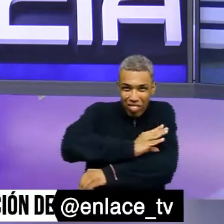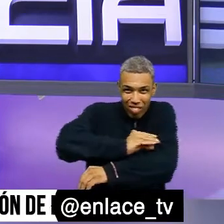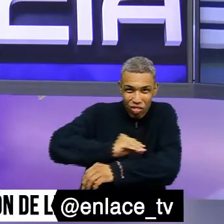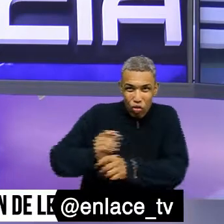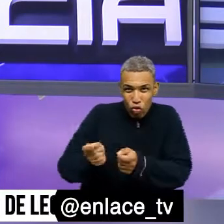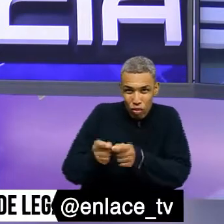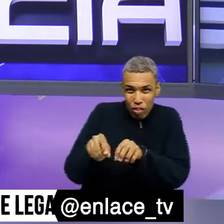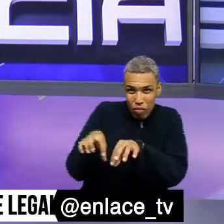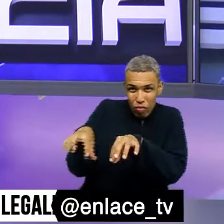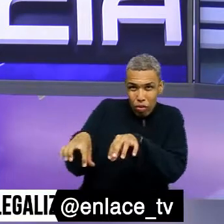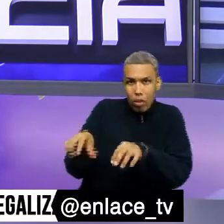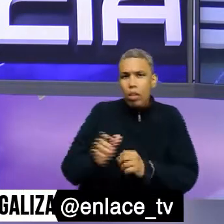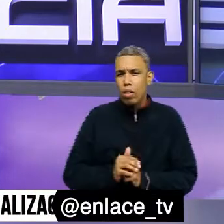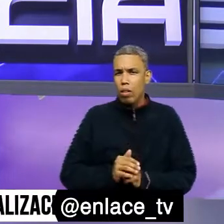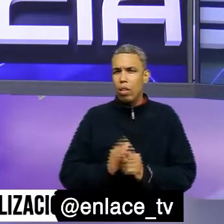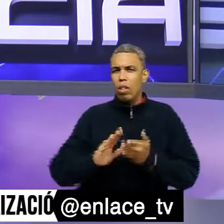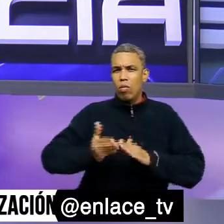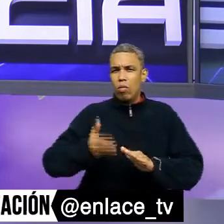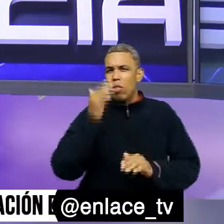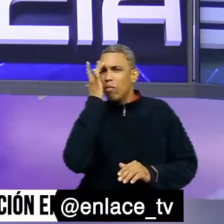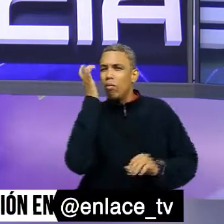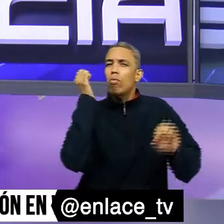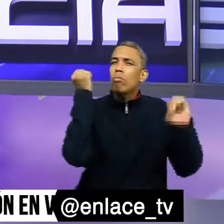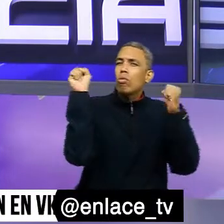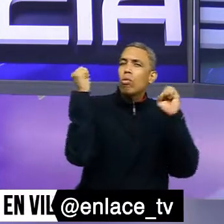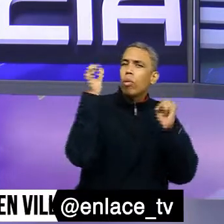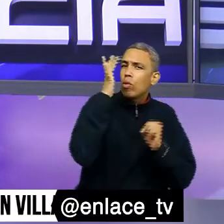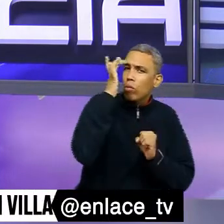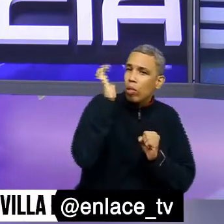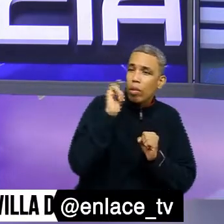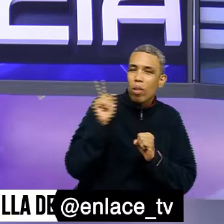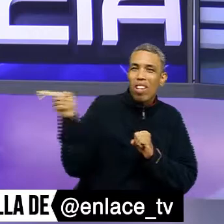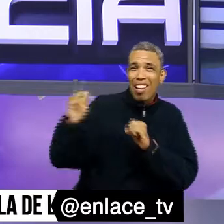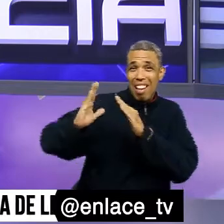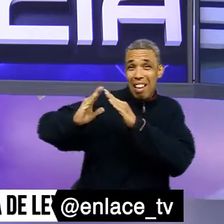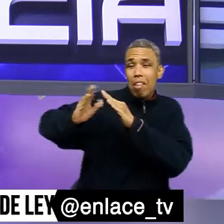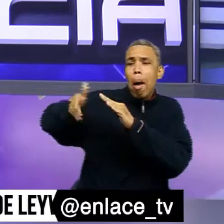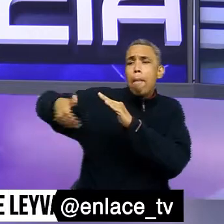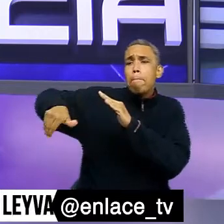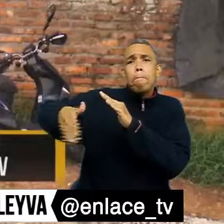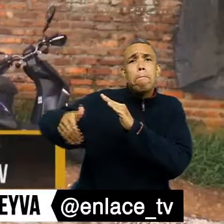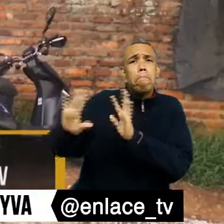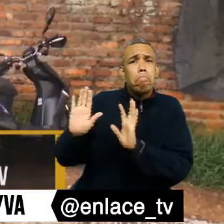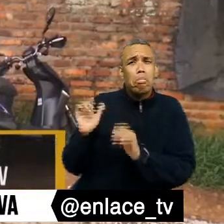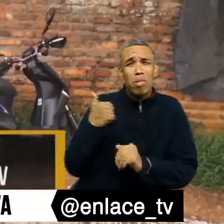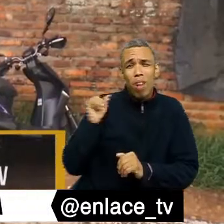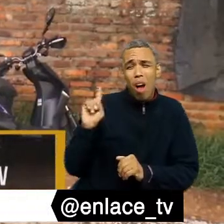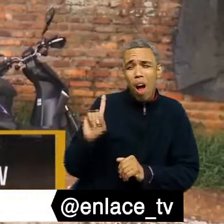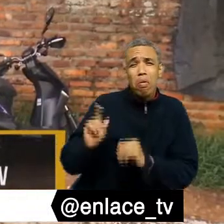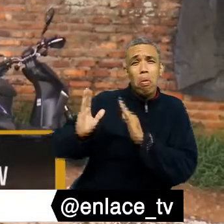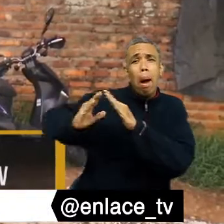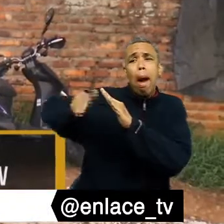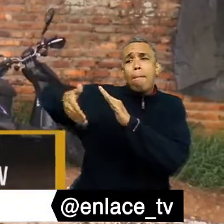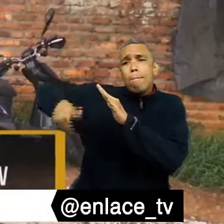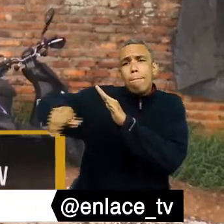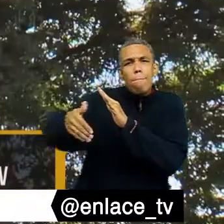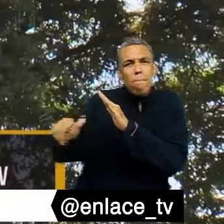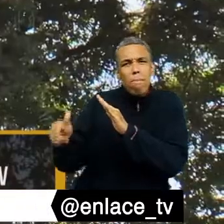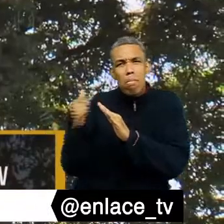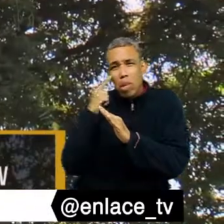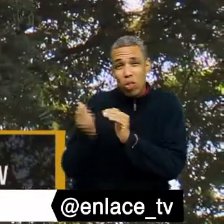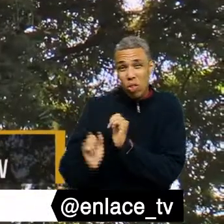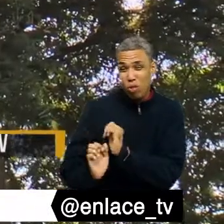La casa pasó de ser sede de madres comunitarias a ser guarida de delincuentes. Desde culebras y otros animales, maleza y